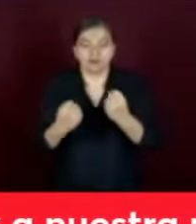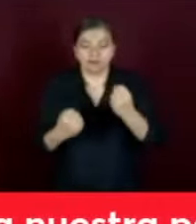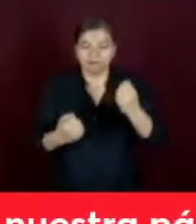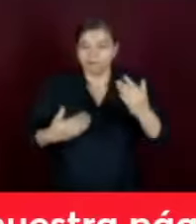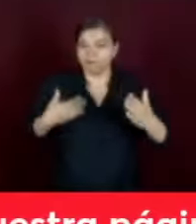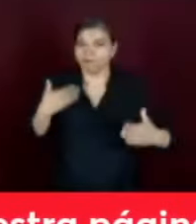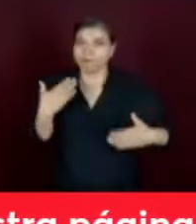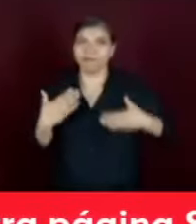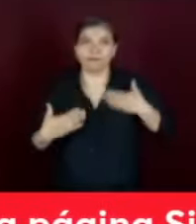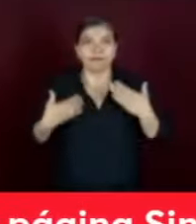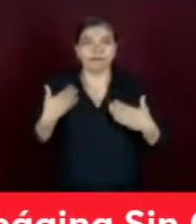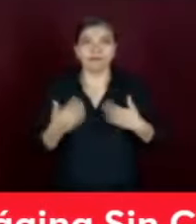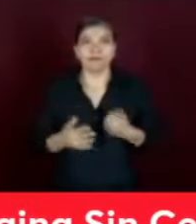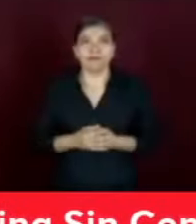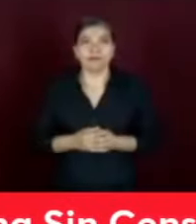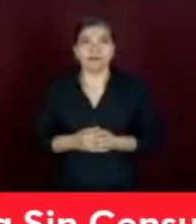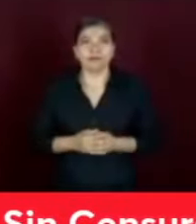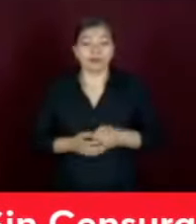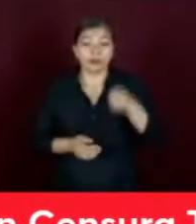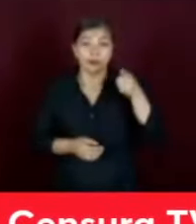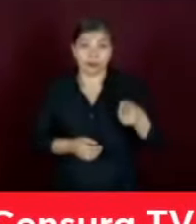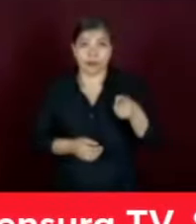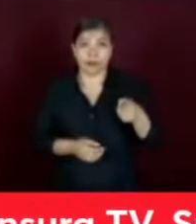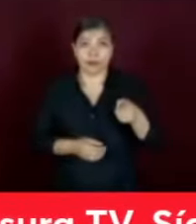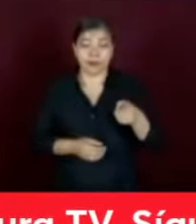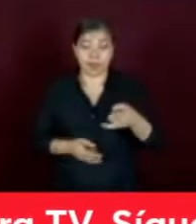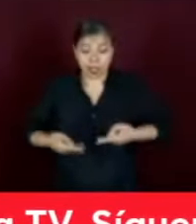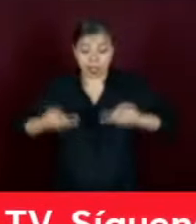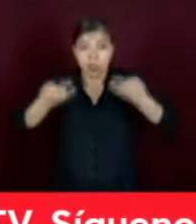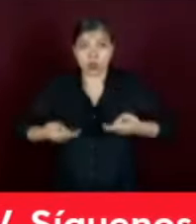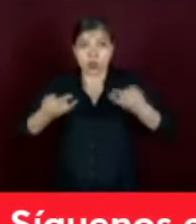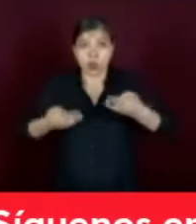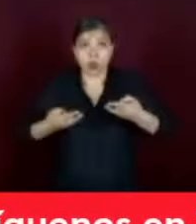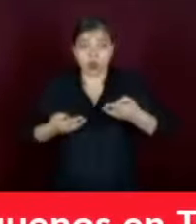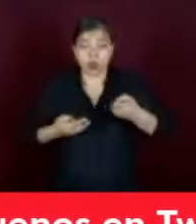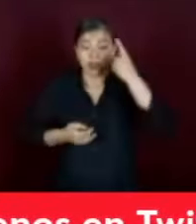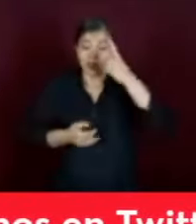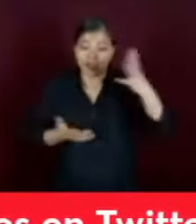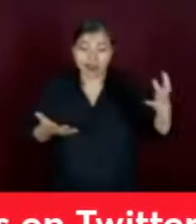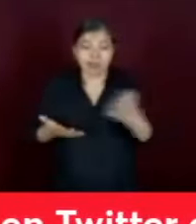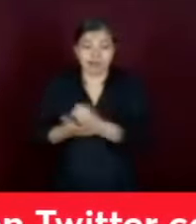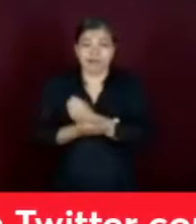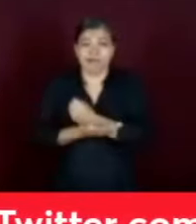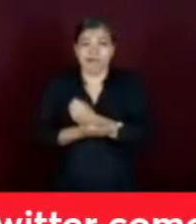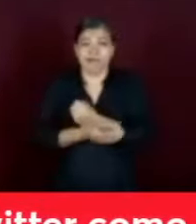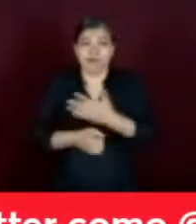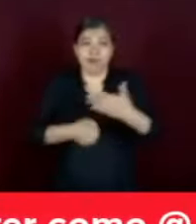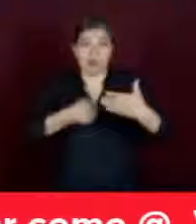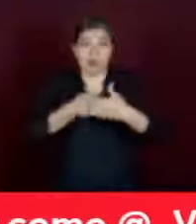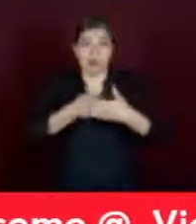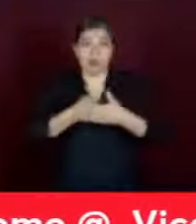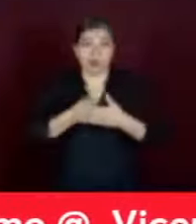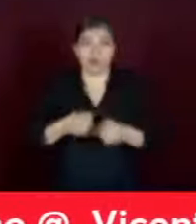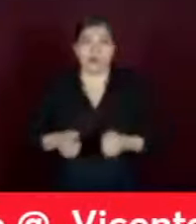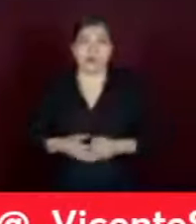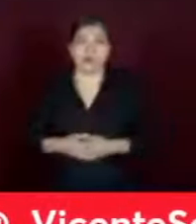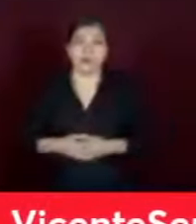emoción, del Zócalo a la victoria.